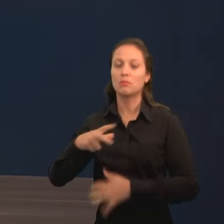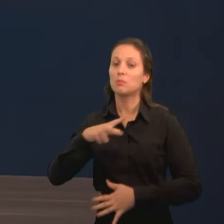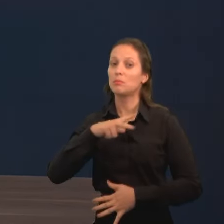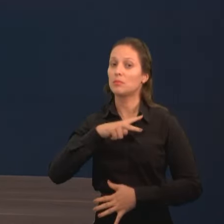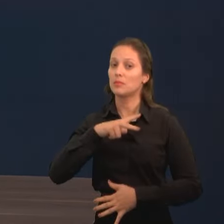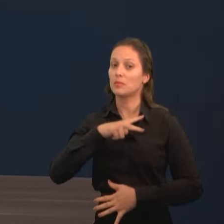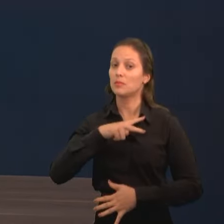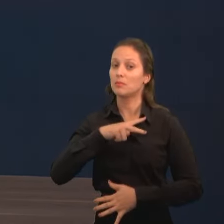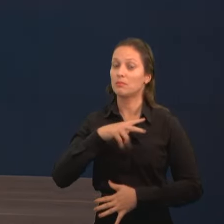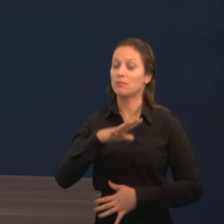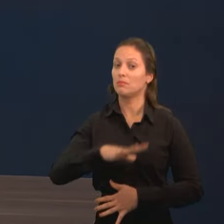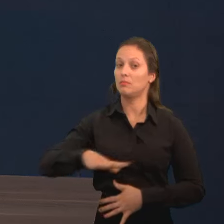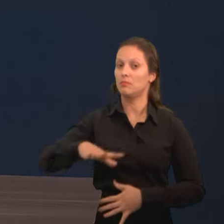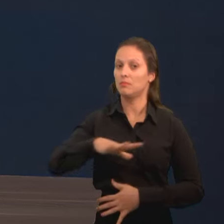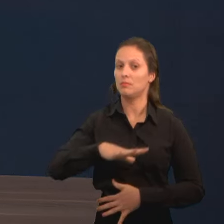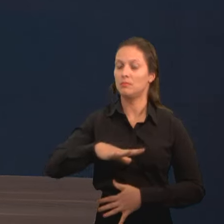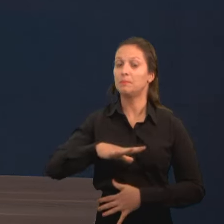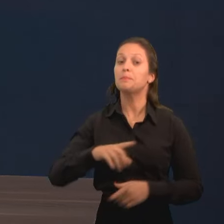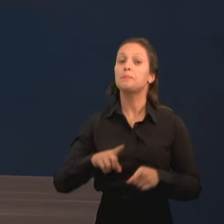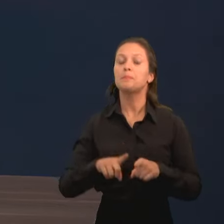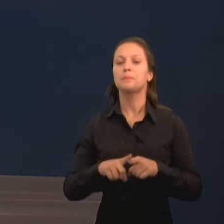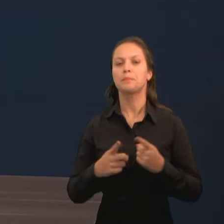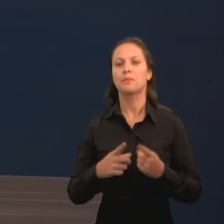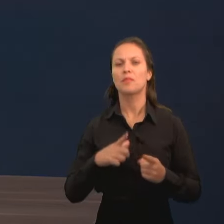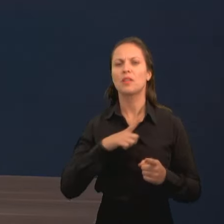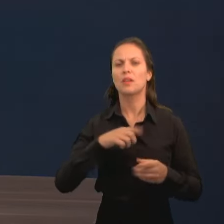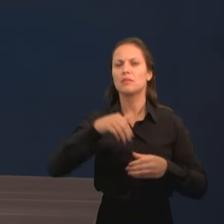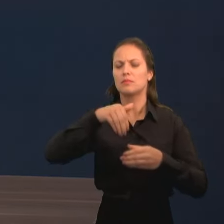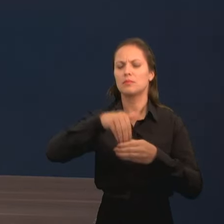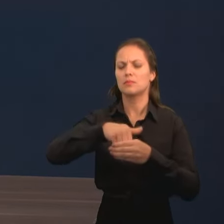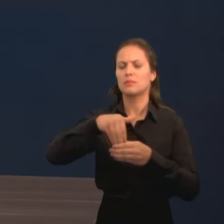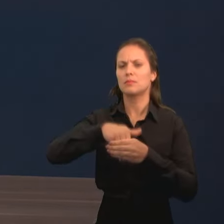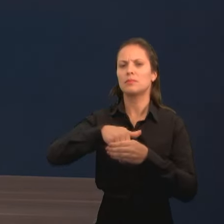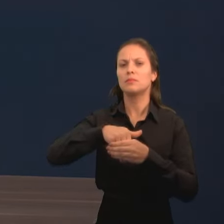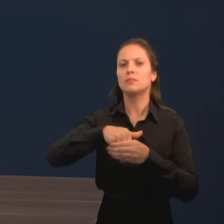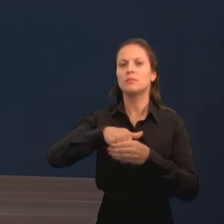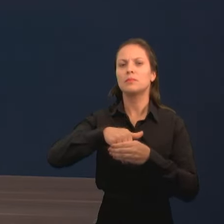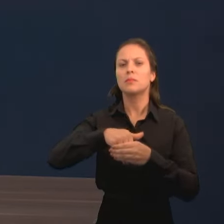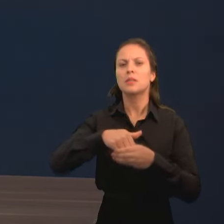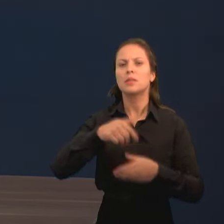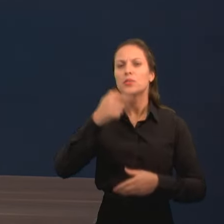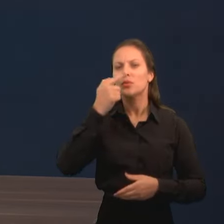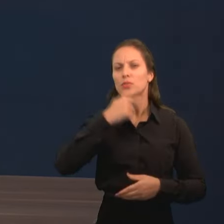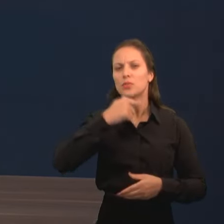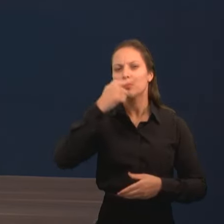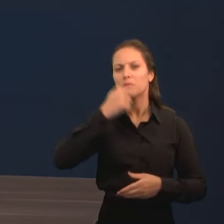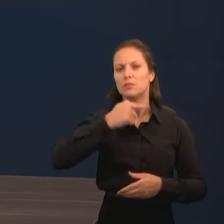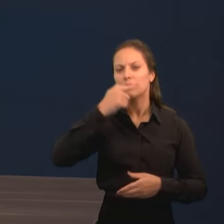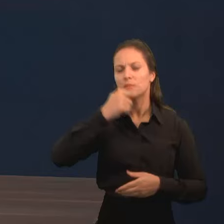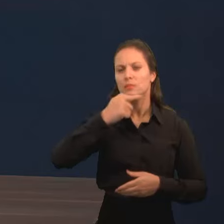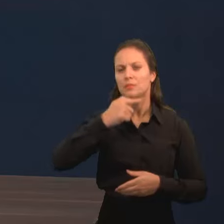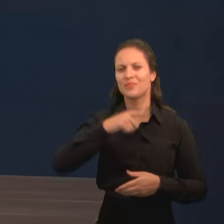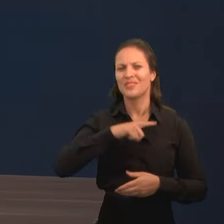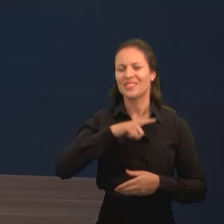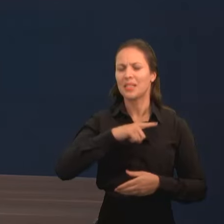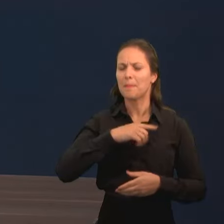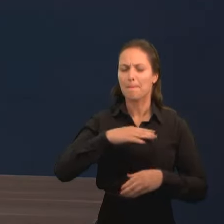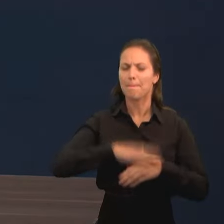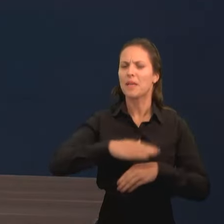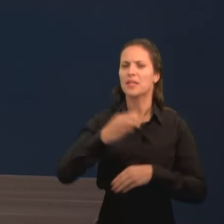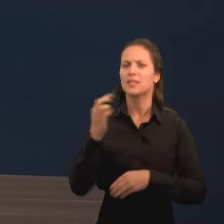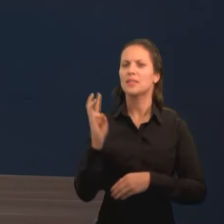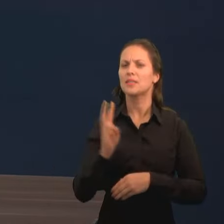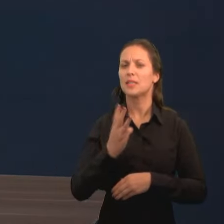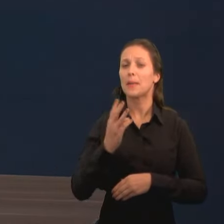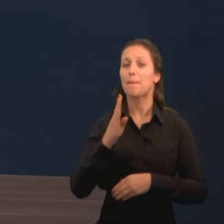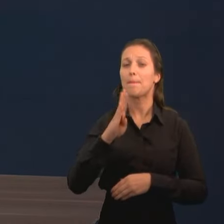extremo de los actores privados. Tenemos elecciones, como dijo el ministro Gilmar, con más de 3